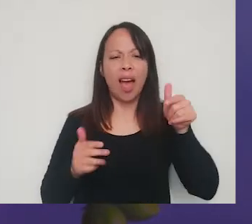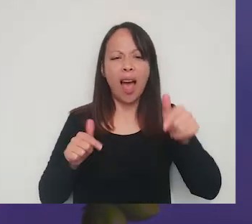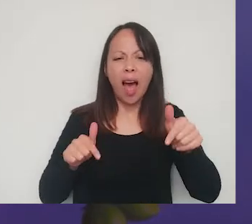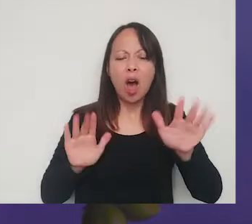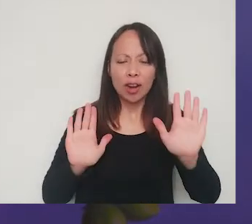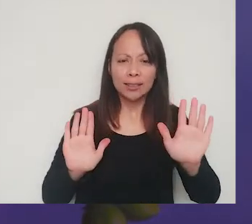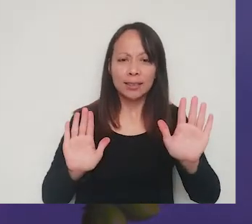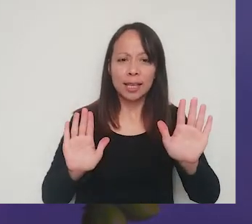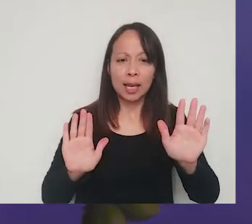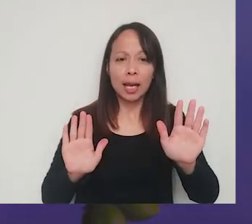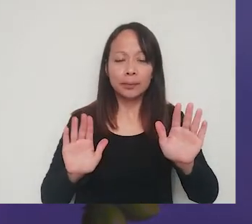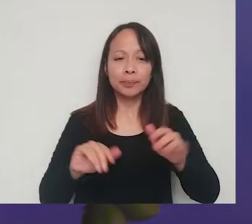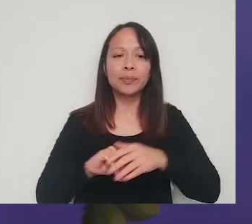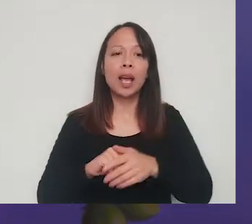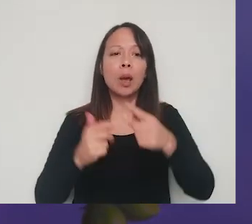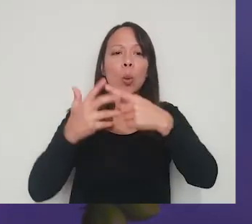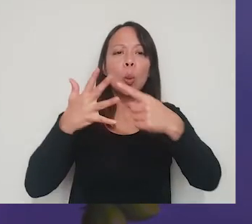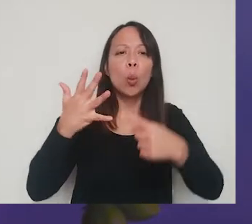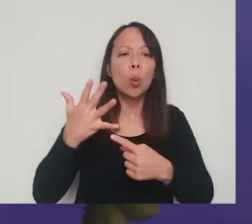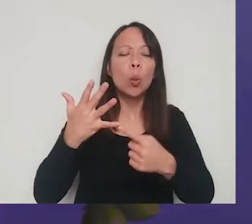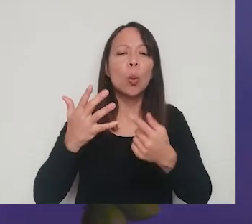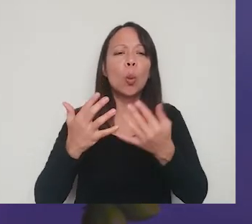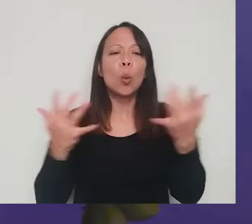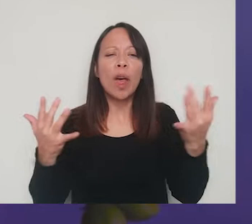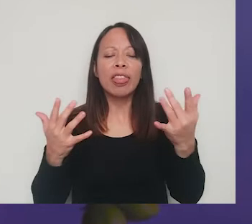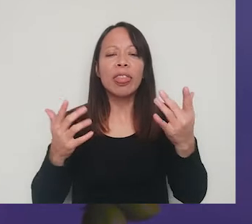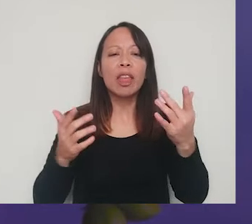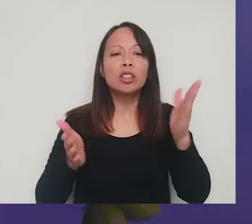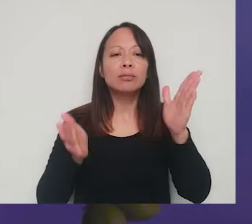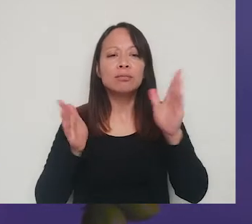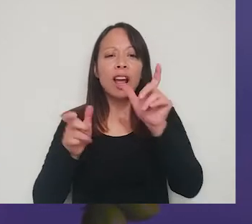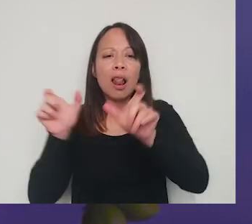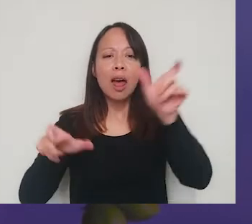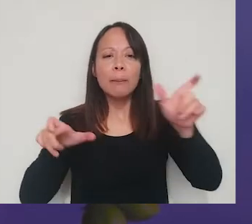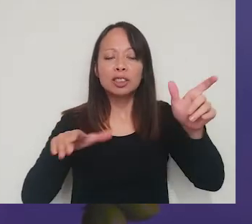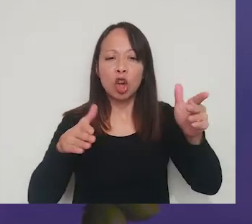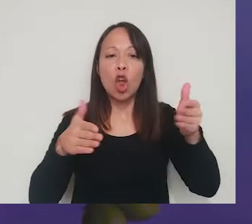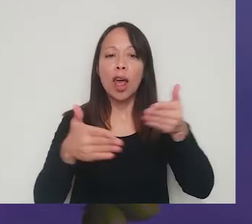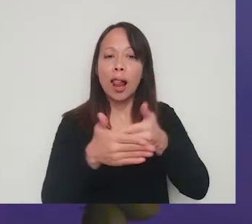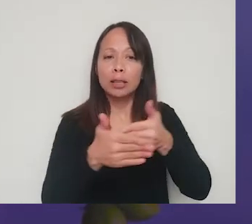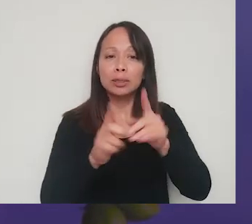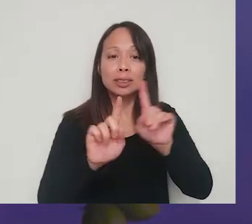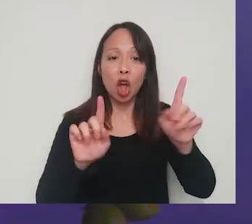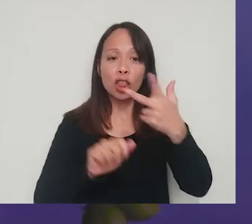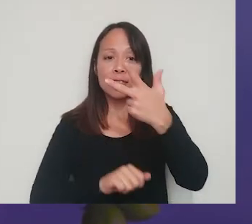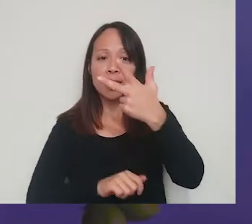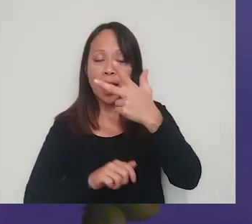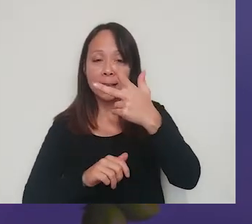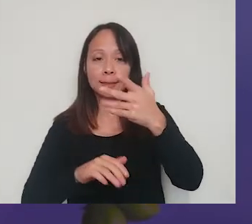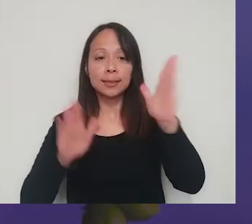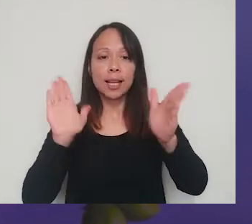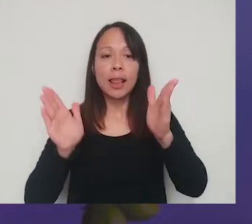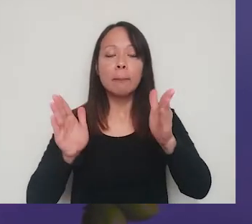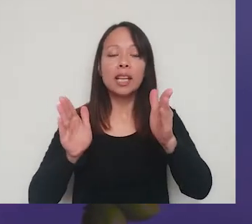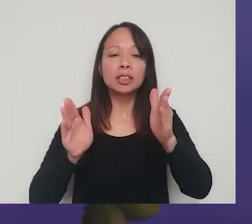cuestión problemática con relación a la cantidad de tratamientos se encuentra zanjada porque hoy por hoy todas las personas tienen la posibilidad de recurrir a